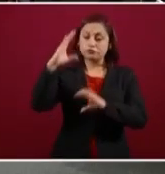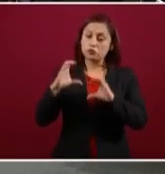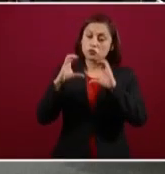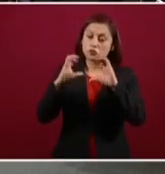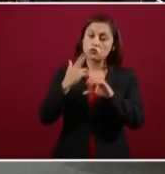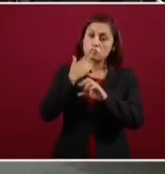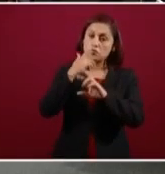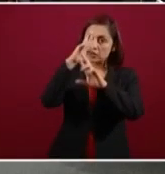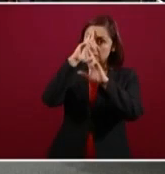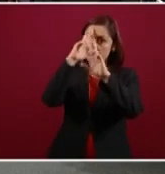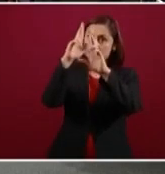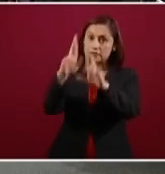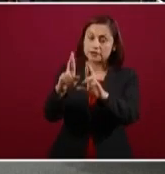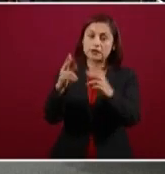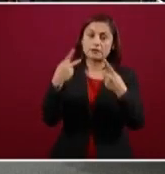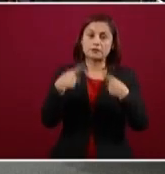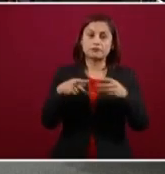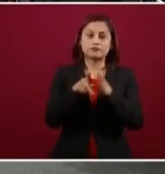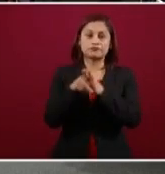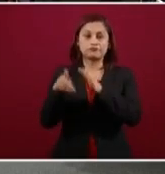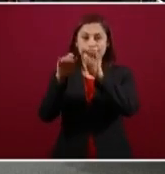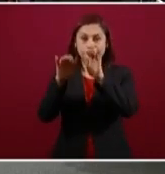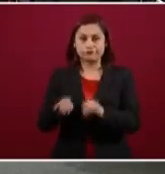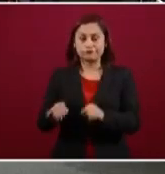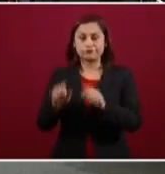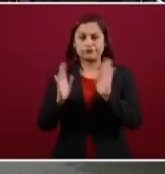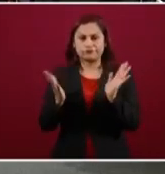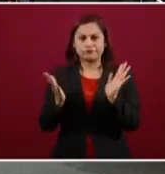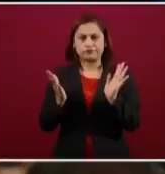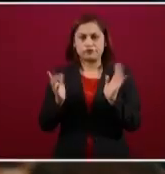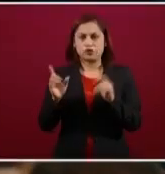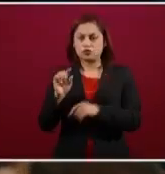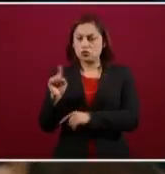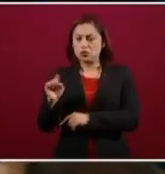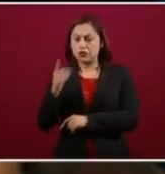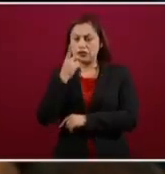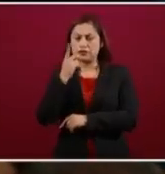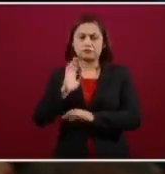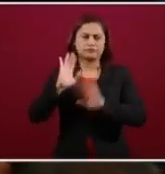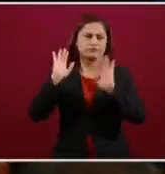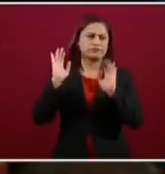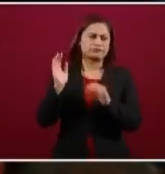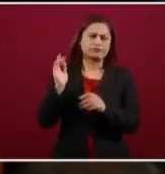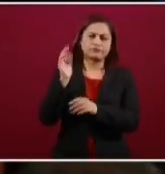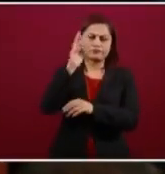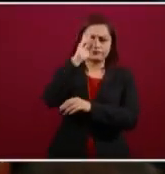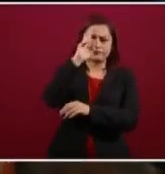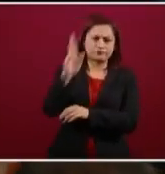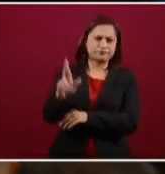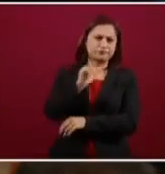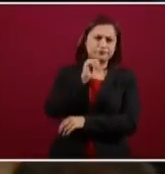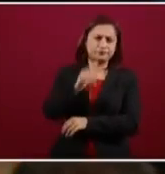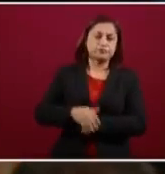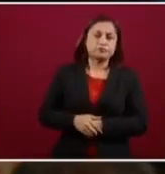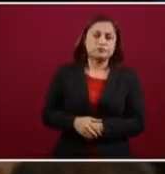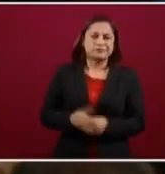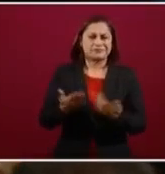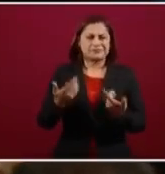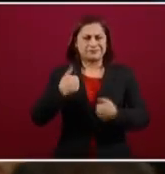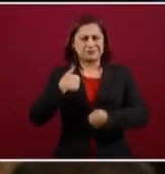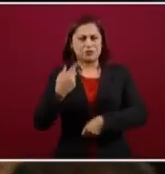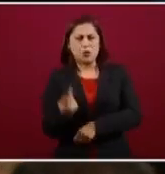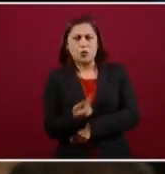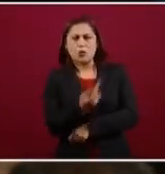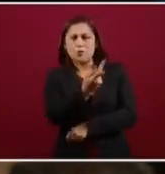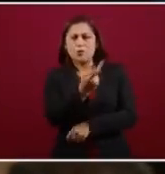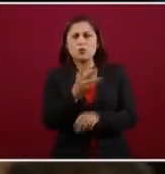iba a cumplir esa recomendación. Entonces aquí el tema, señor presidente, es ¿para qué formar parte